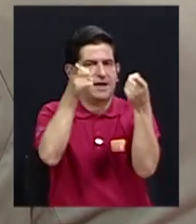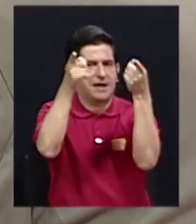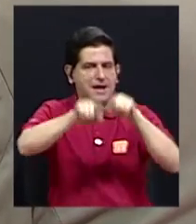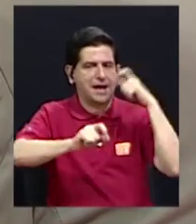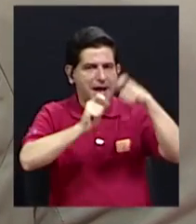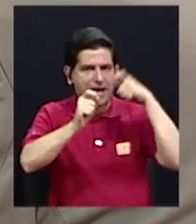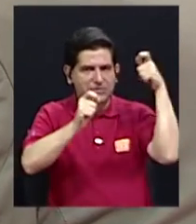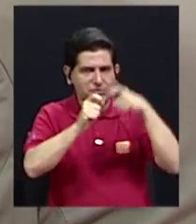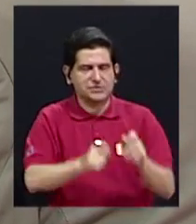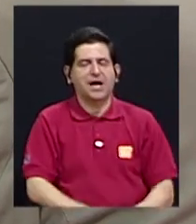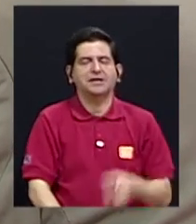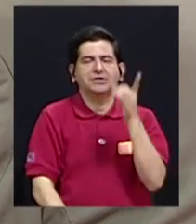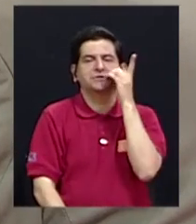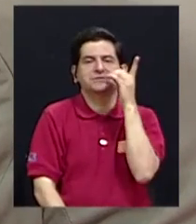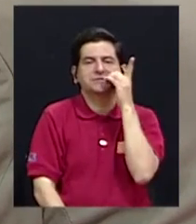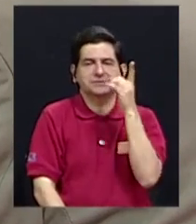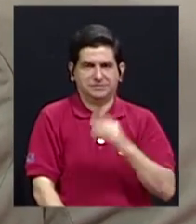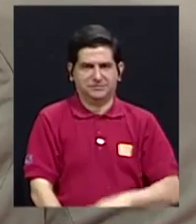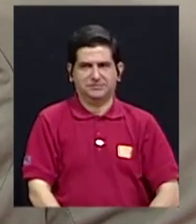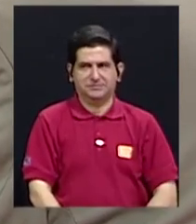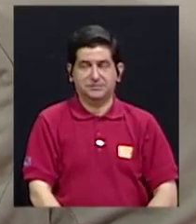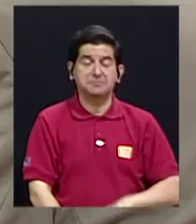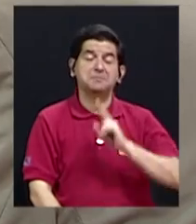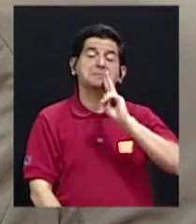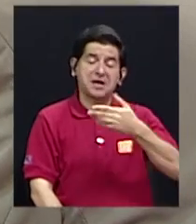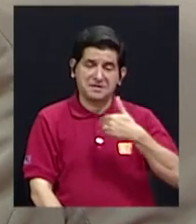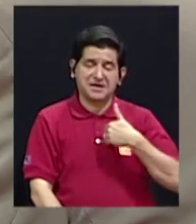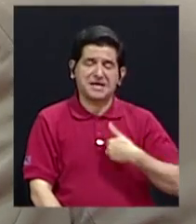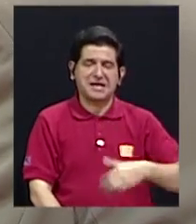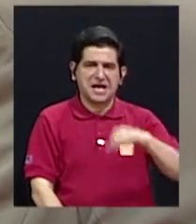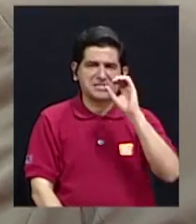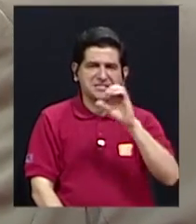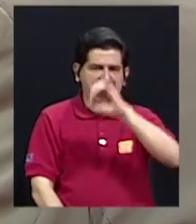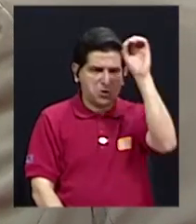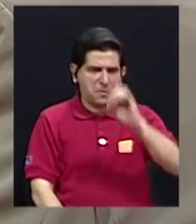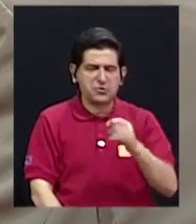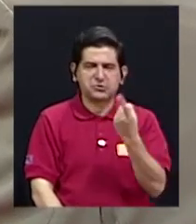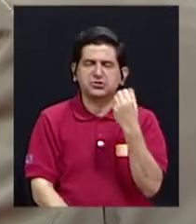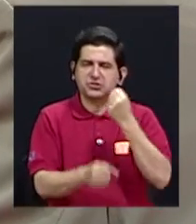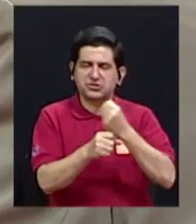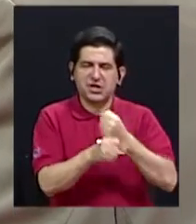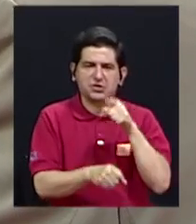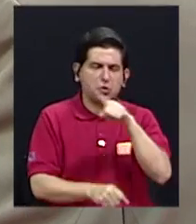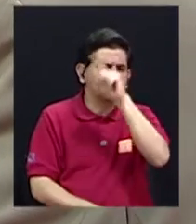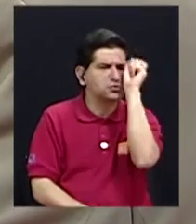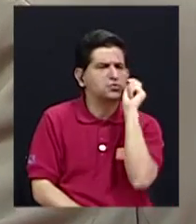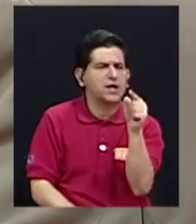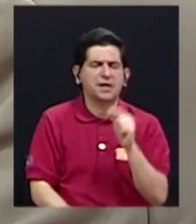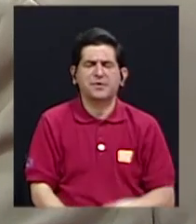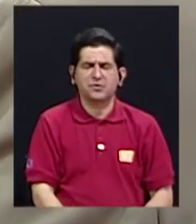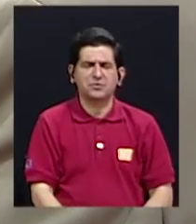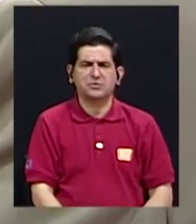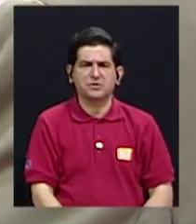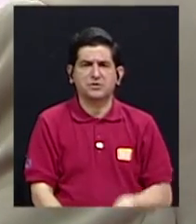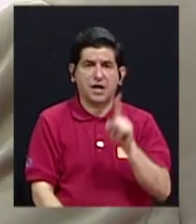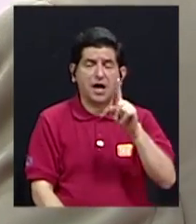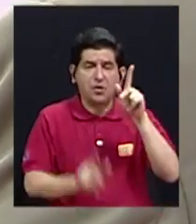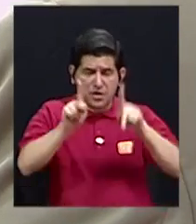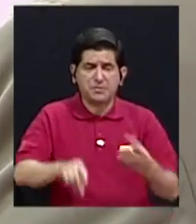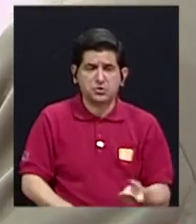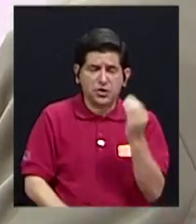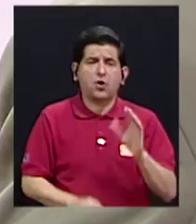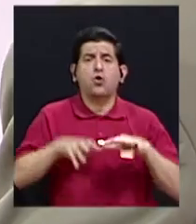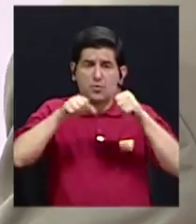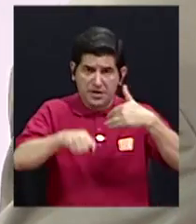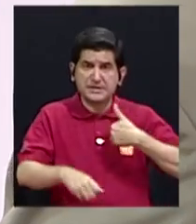específico de los odontólogos es cierto que tienen 0% desempleo porque si usted le pregunta a un montón de jóvenes en